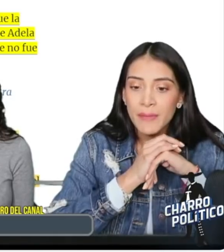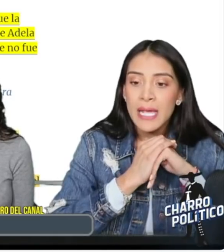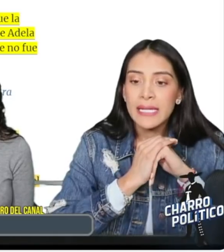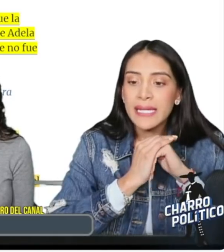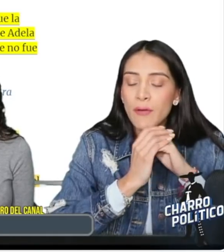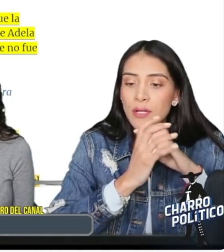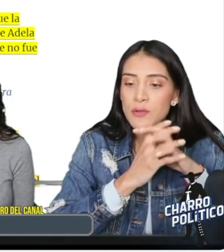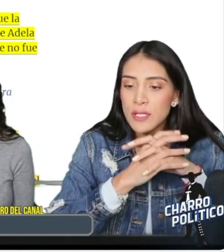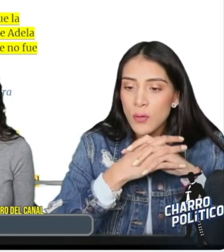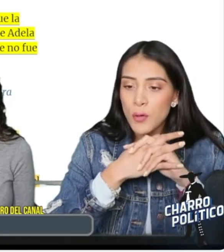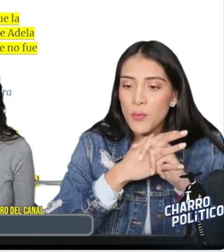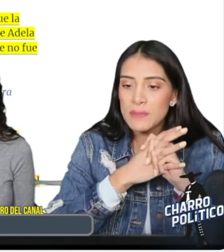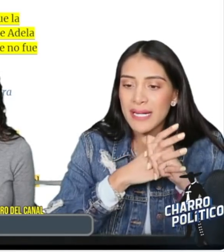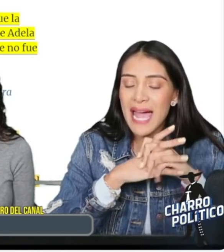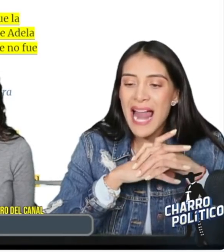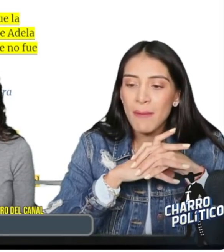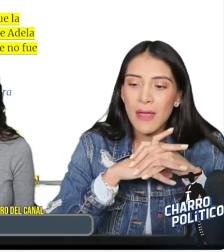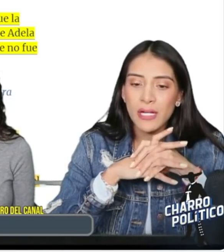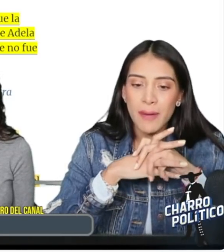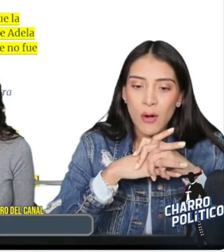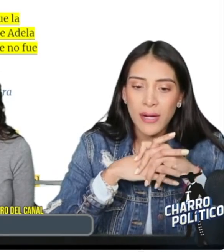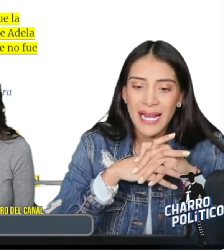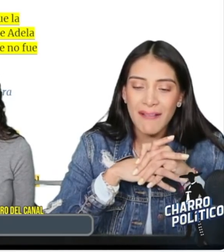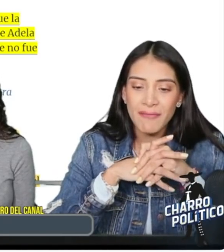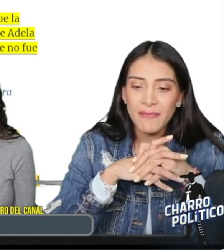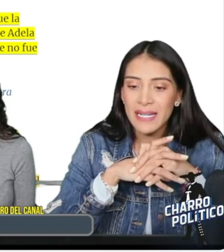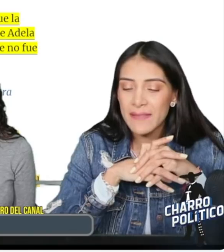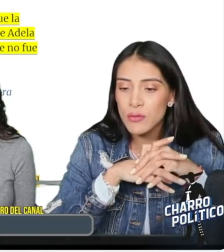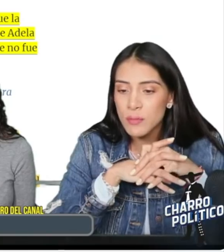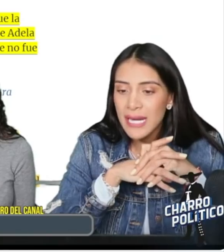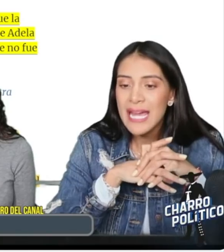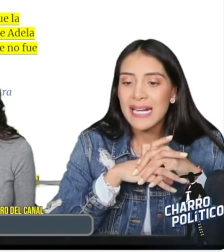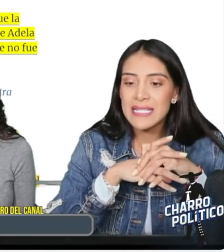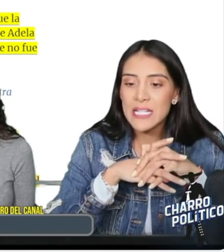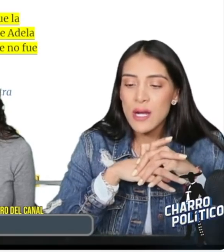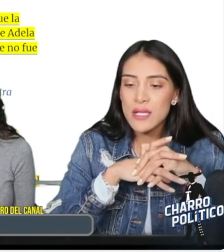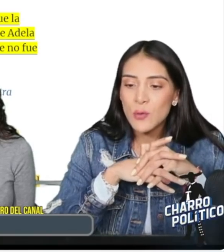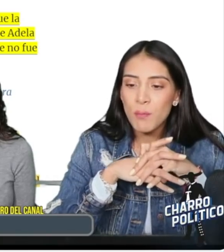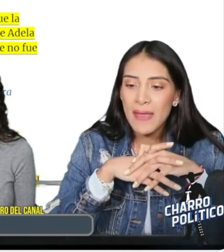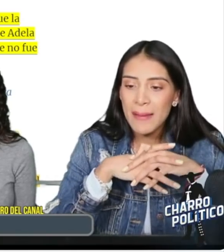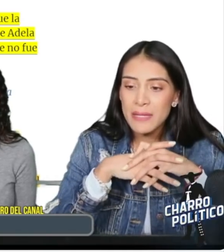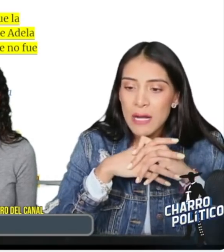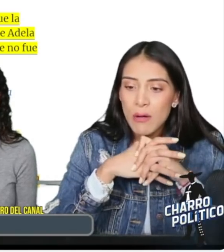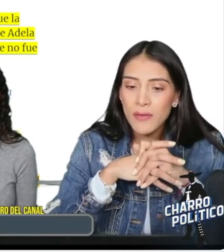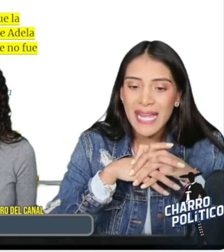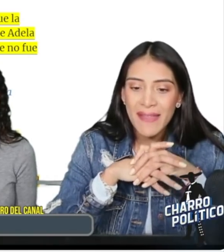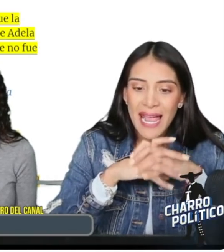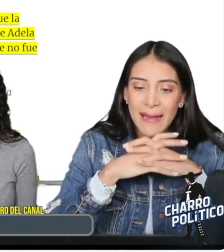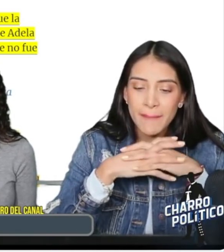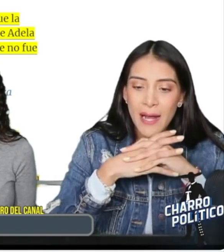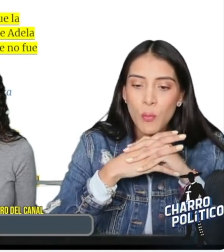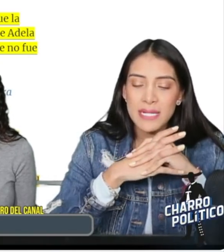familia. ¿Y qué fue lo que sucedió? Bueno, pues María Alvarado reveló que la cantante Alejandra Guzmán rechazó la disculpa de Adela Micha luego de que